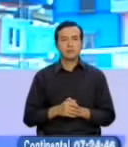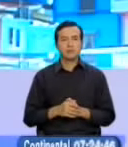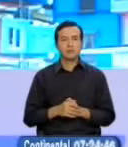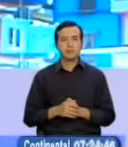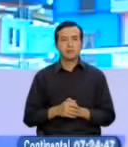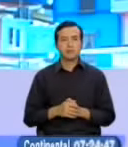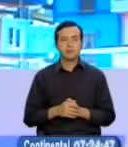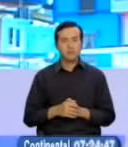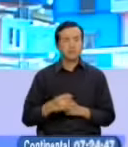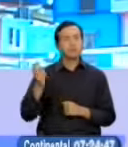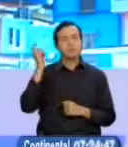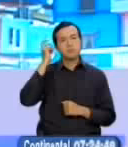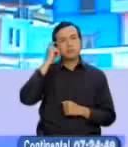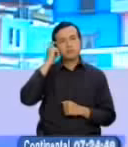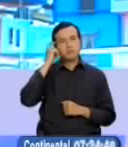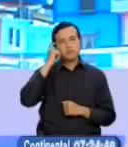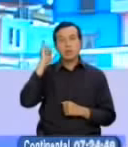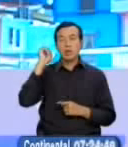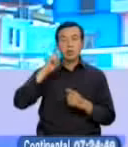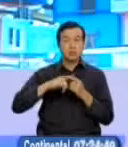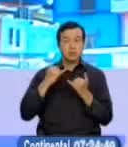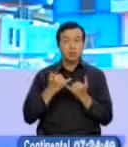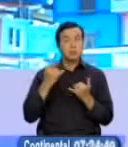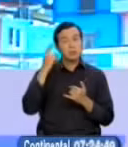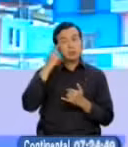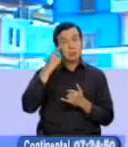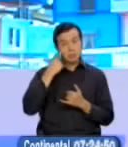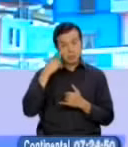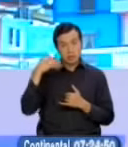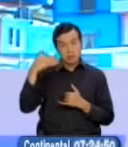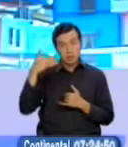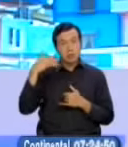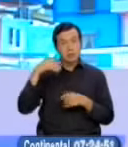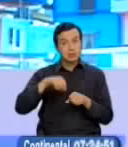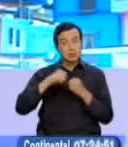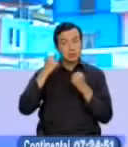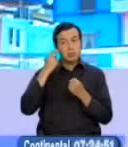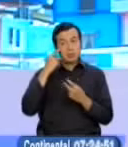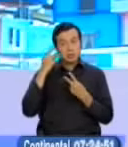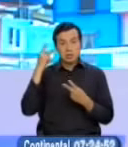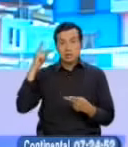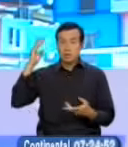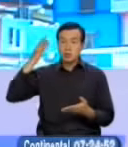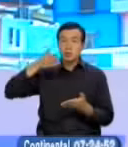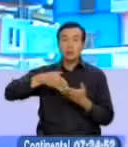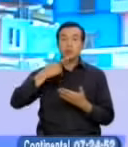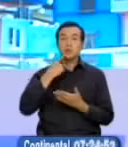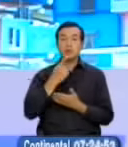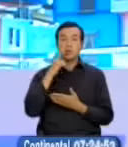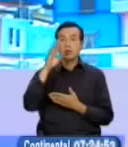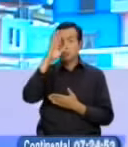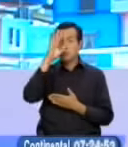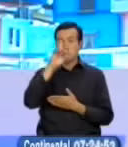hay un imaginario que ha estado hasta este momento, y vamos a ver cómo se rompe, hay un imaginario que se ha construido hasta este momento de que se supone que la derecha y el empresario